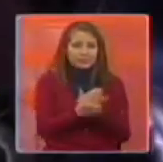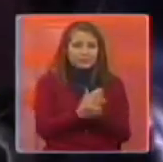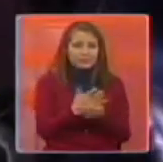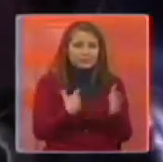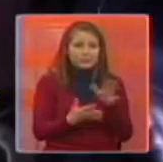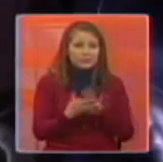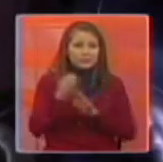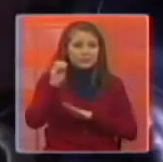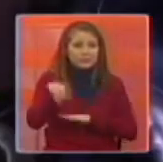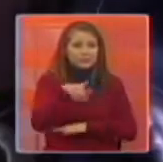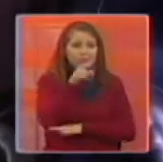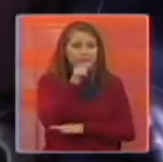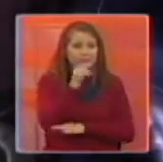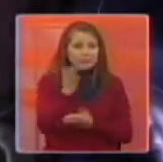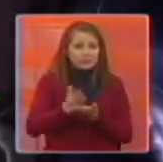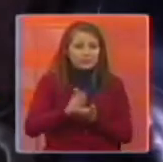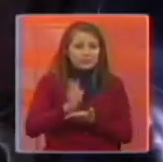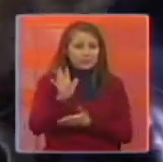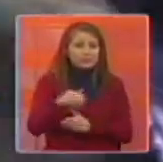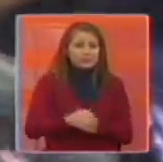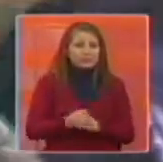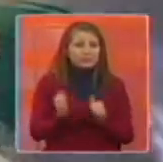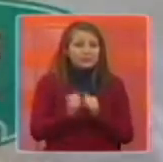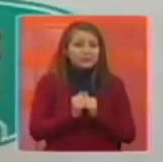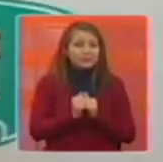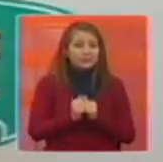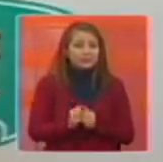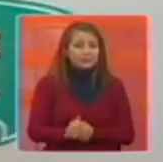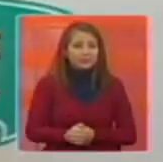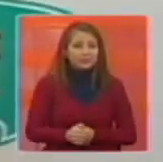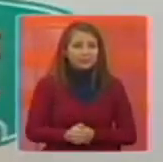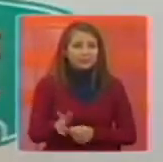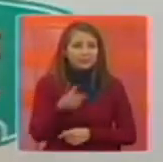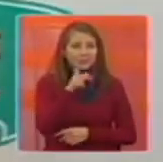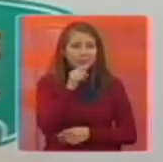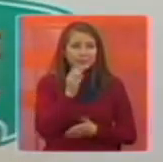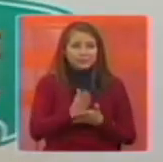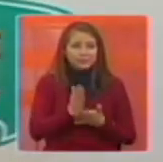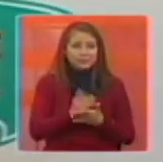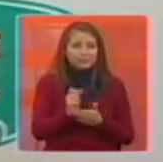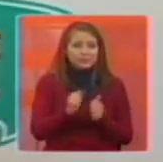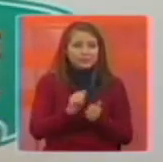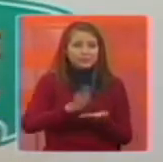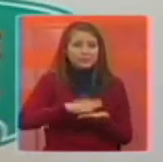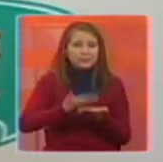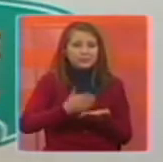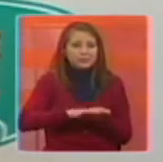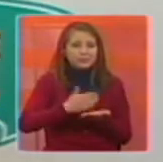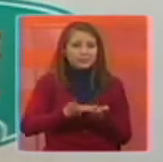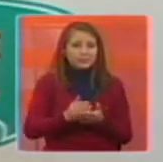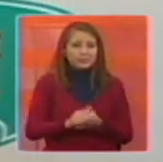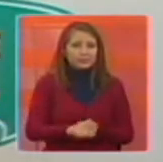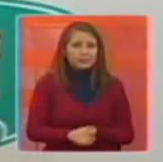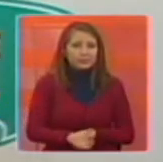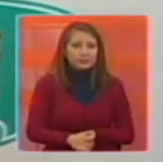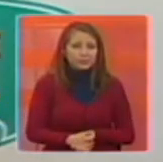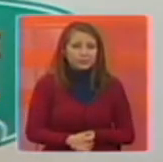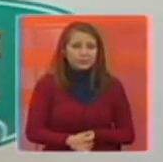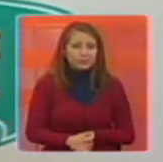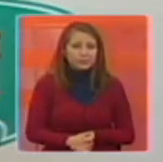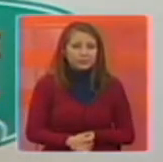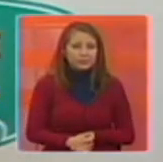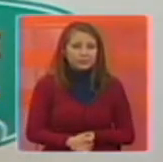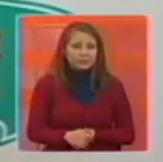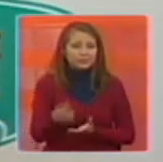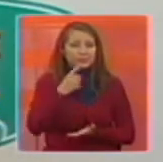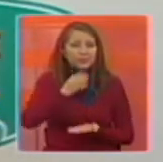mi pollito cocinándose ahí con, lo voy a destapar, mi pollo cocinándose con el refrito, ¿verdad? Y